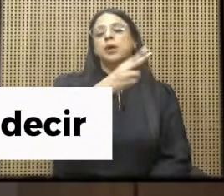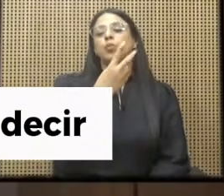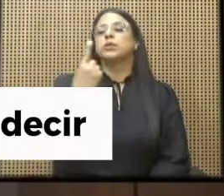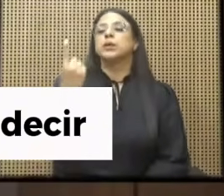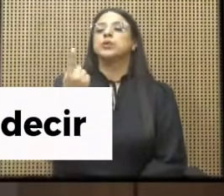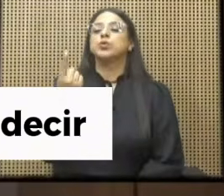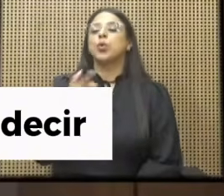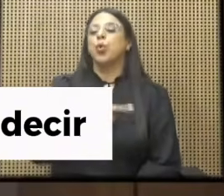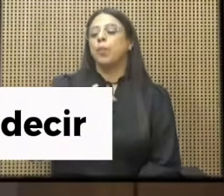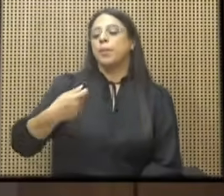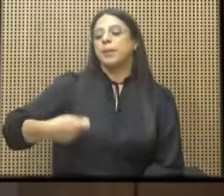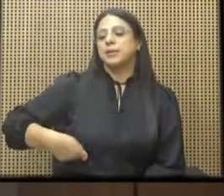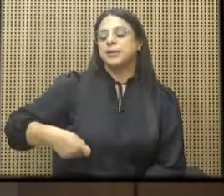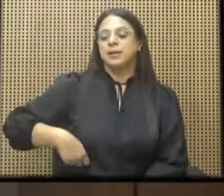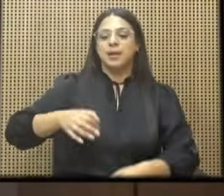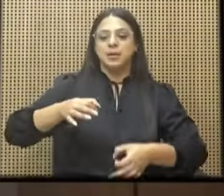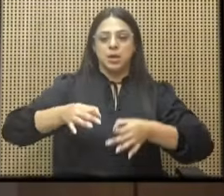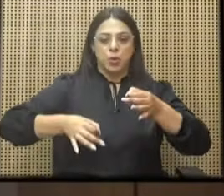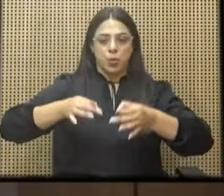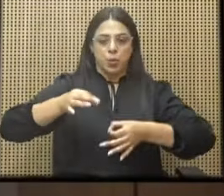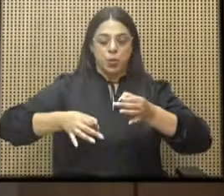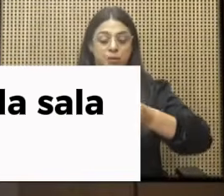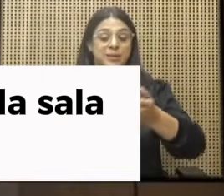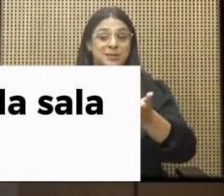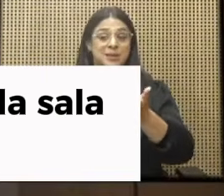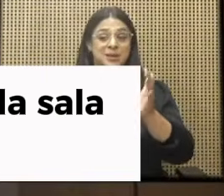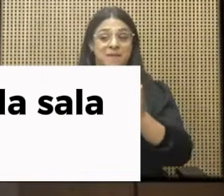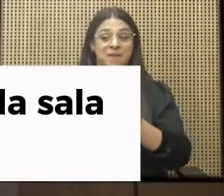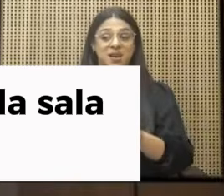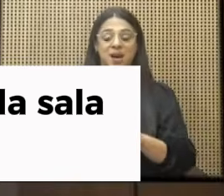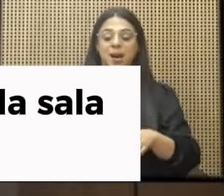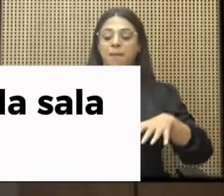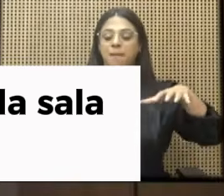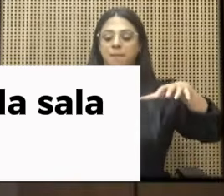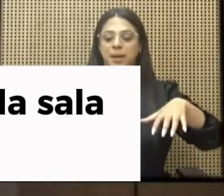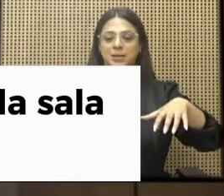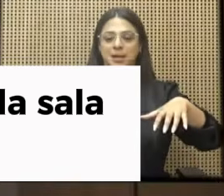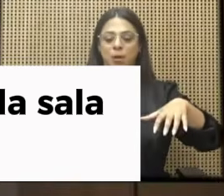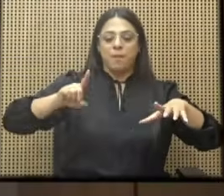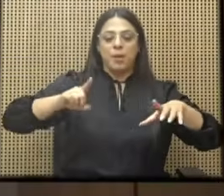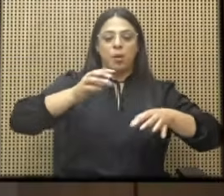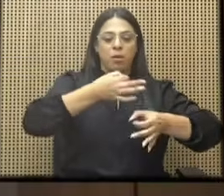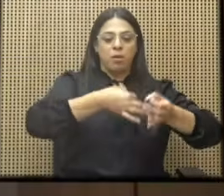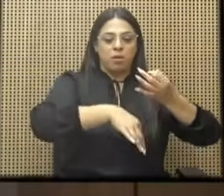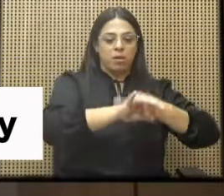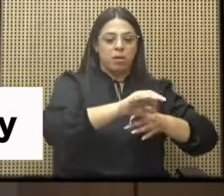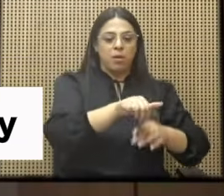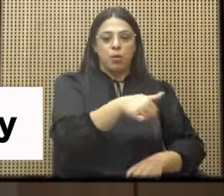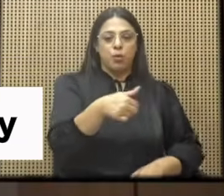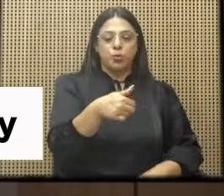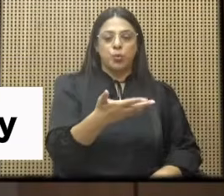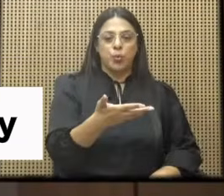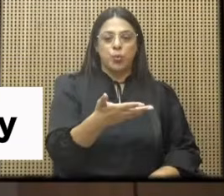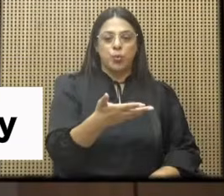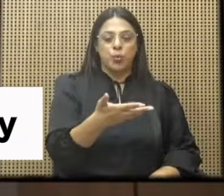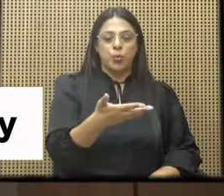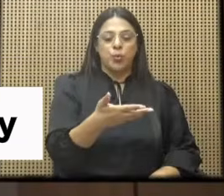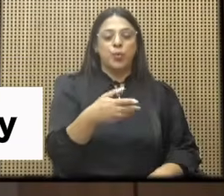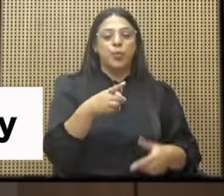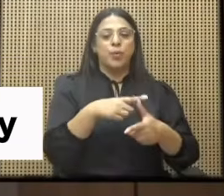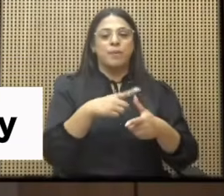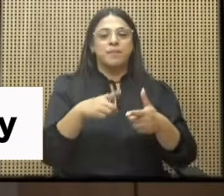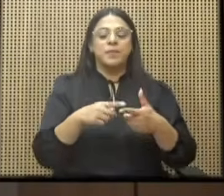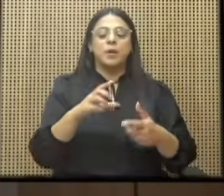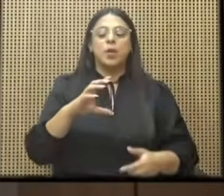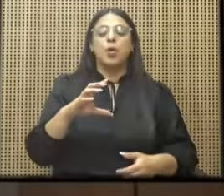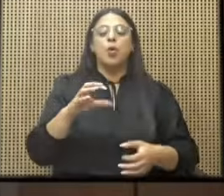la Corte. Es decir, él sigue siendo magistrado y hay un magistrado más en la sala segunda. La Corte Plena solo tiene